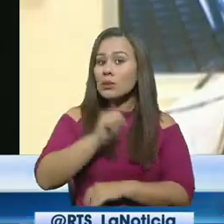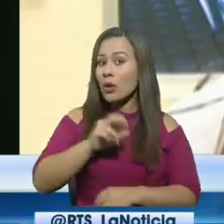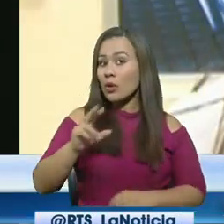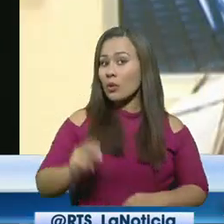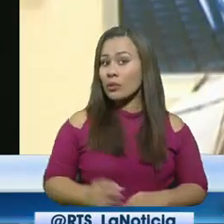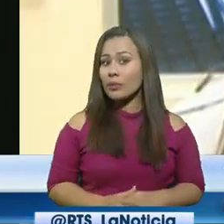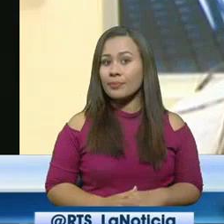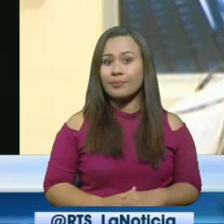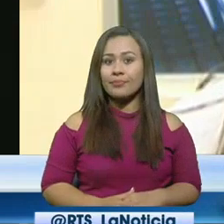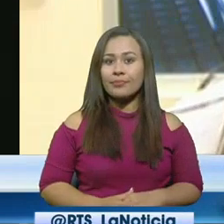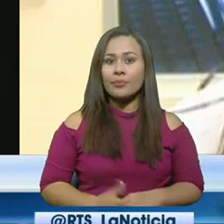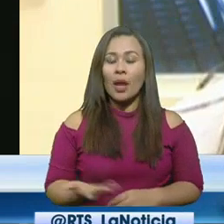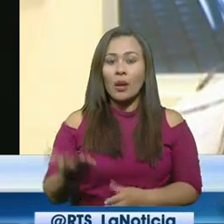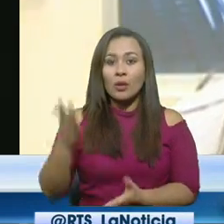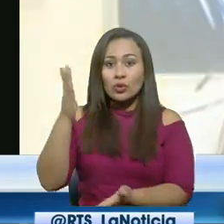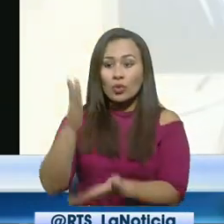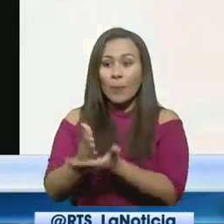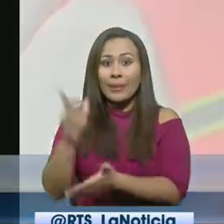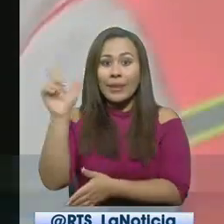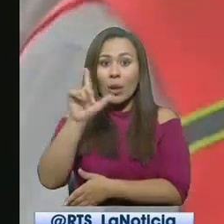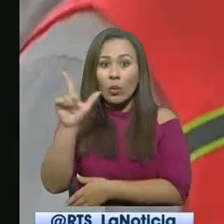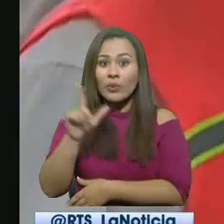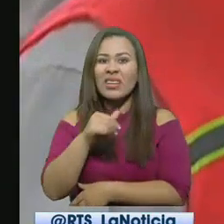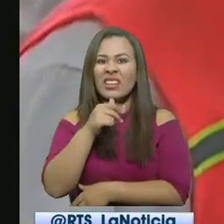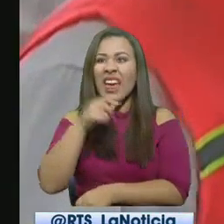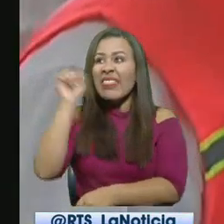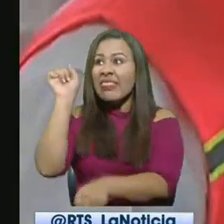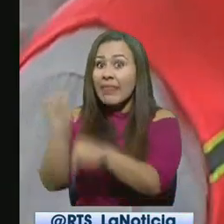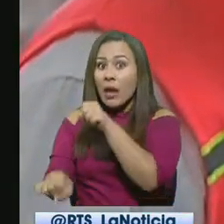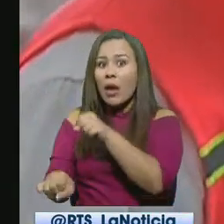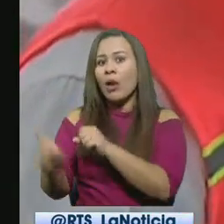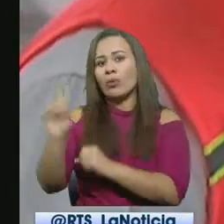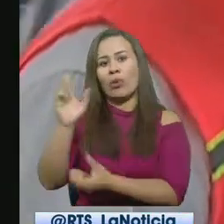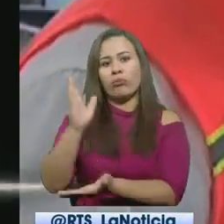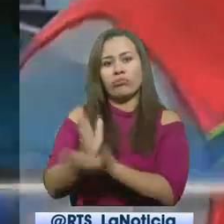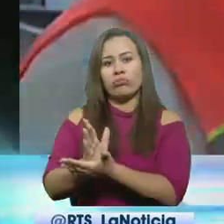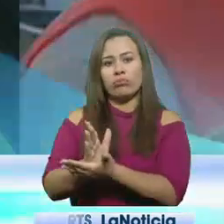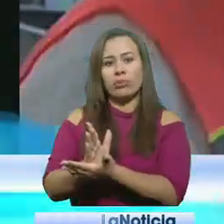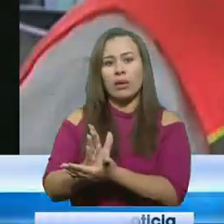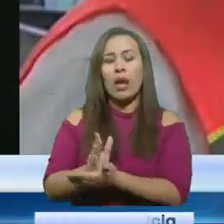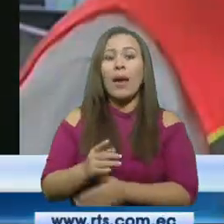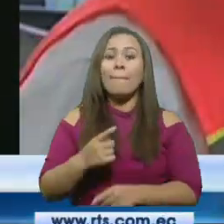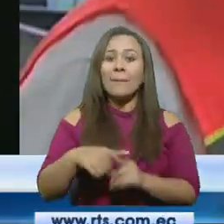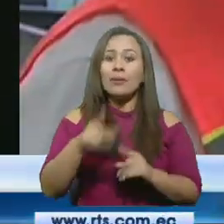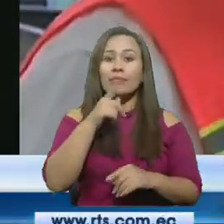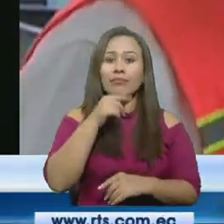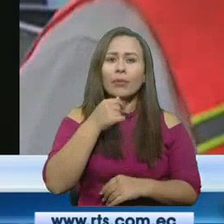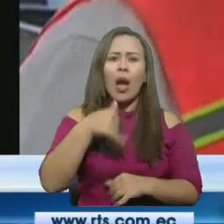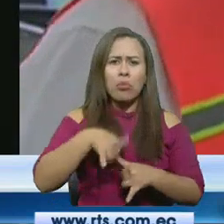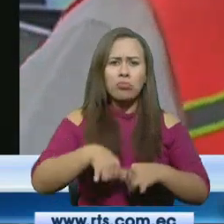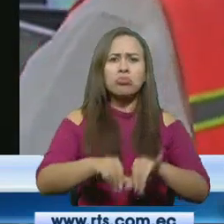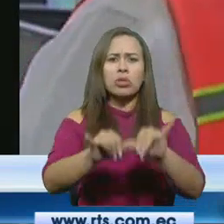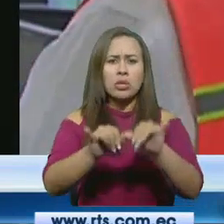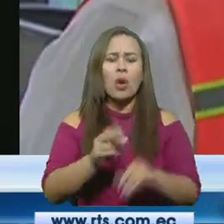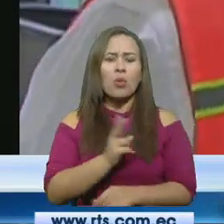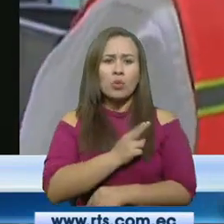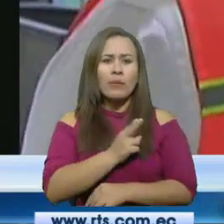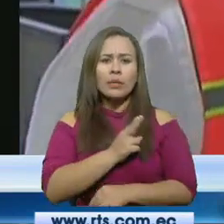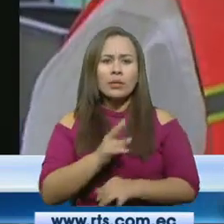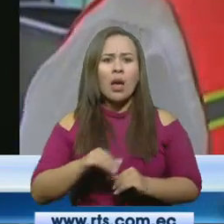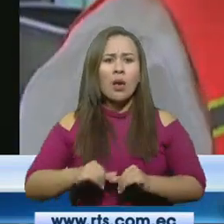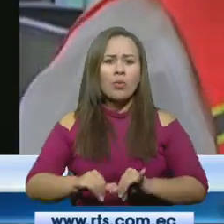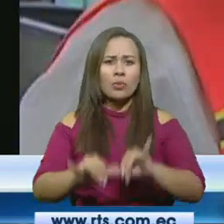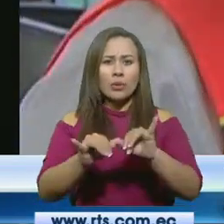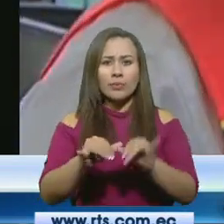no tener clases el día lunes. Y hemos sugerido que en las universidades las clases se mantengan, salvo de que se